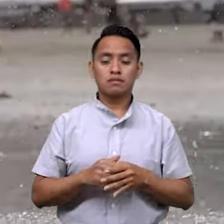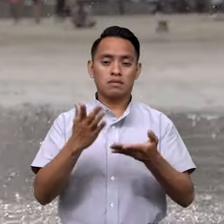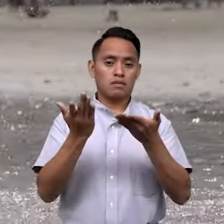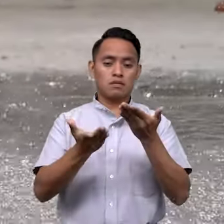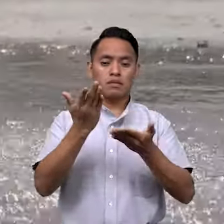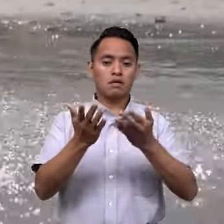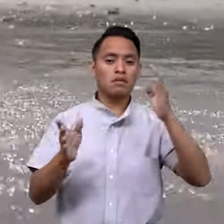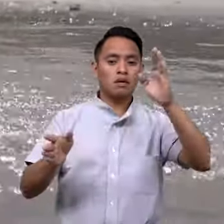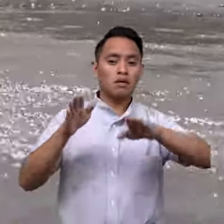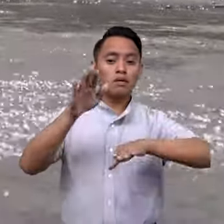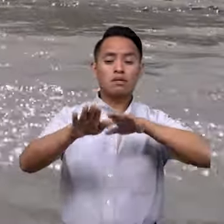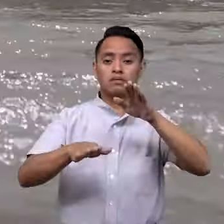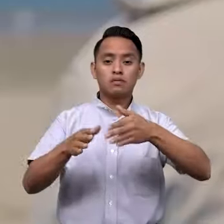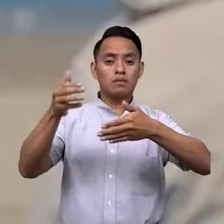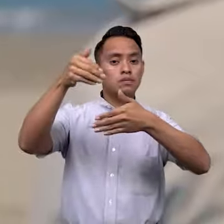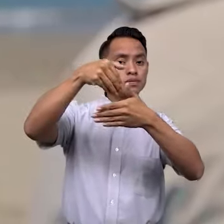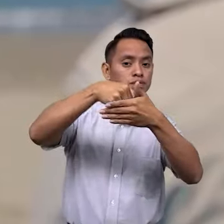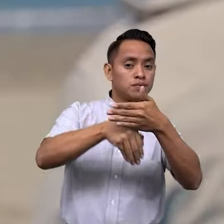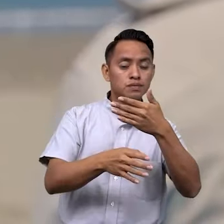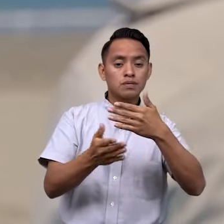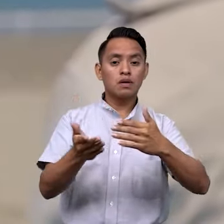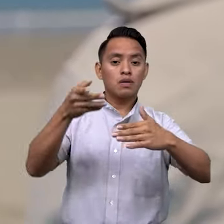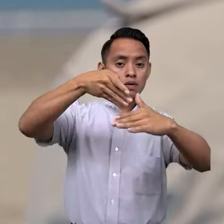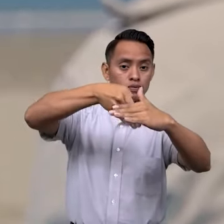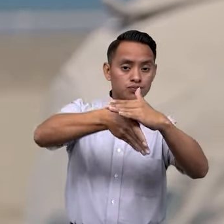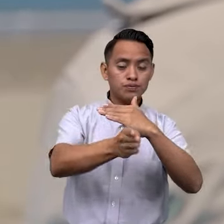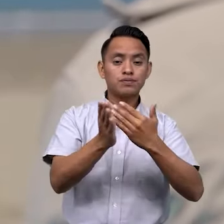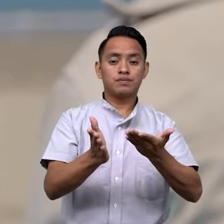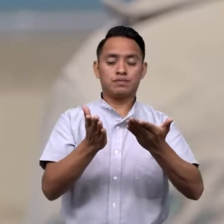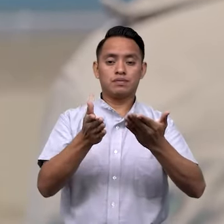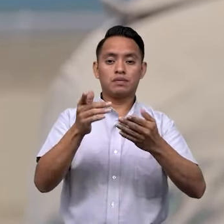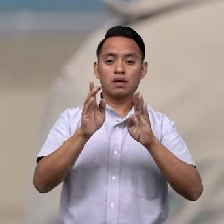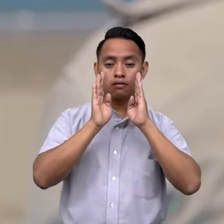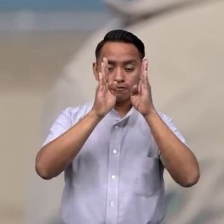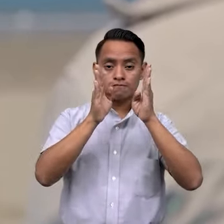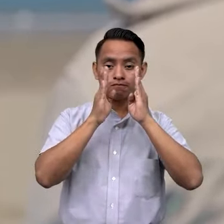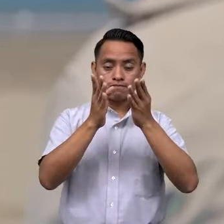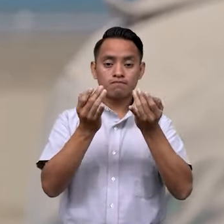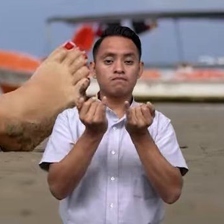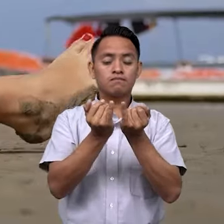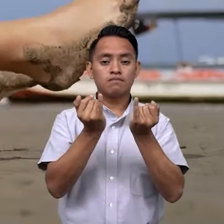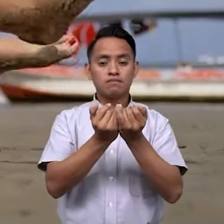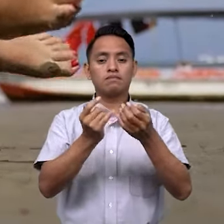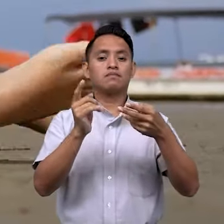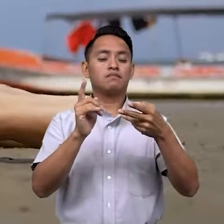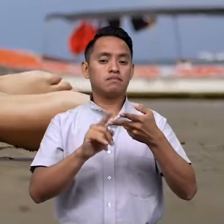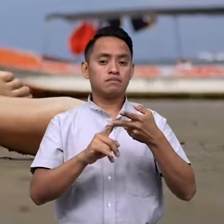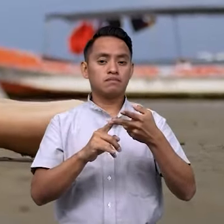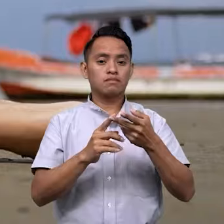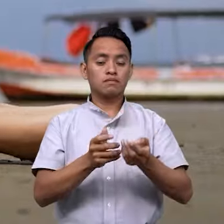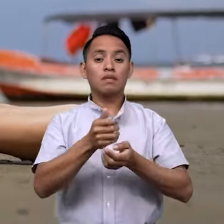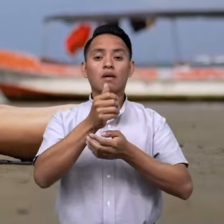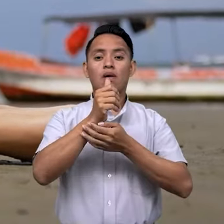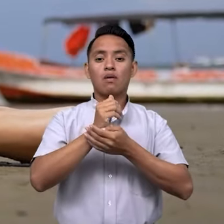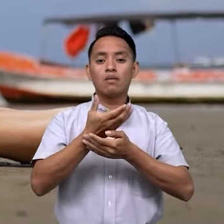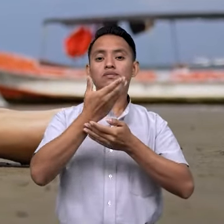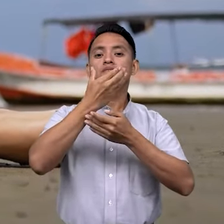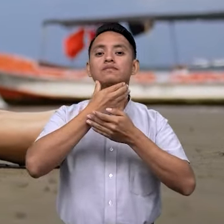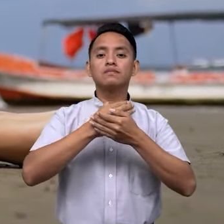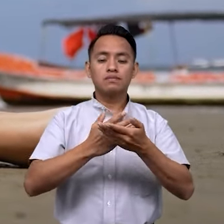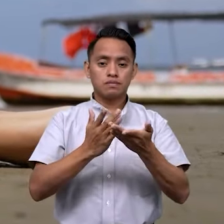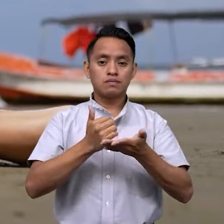el agua o por lo menos insolación, entonces estamos capacitados para atenderlo. También en el caso de que trae agua, podemos poderle